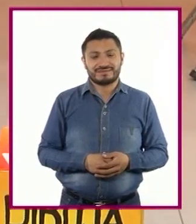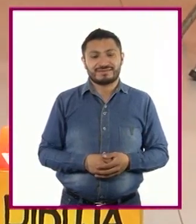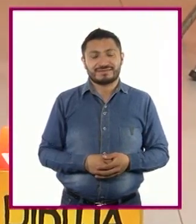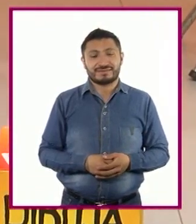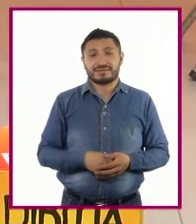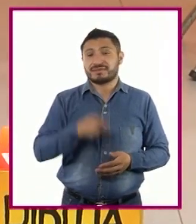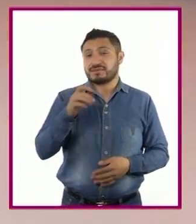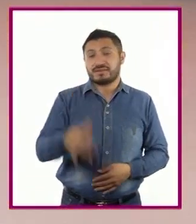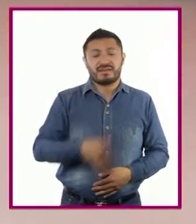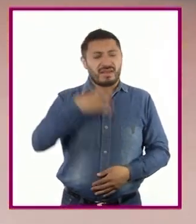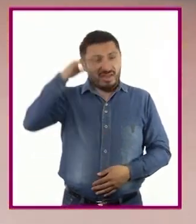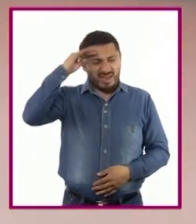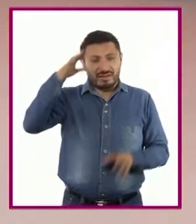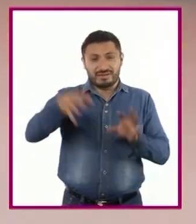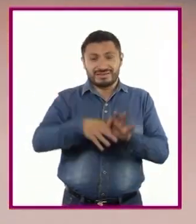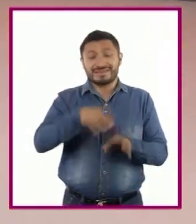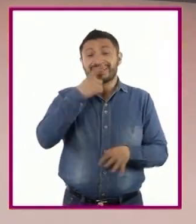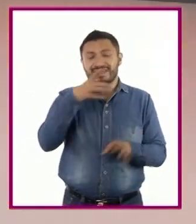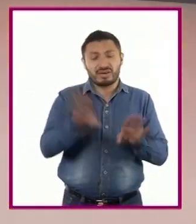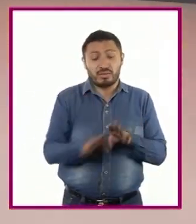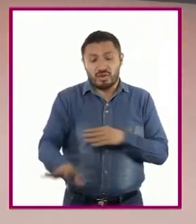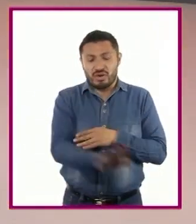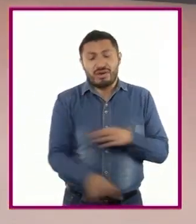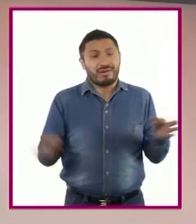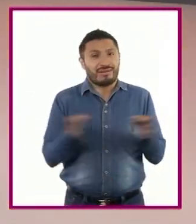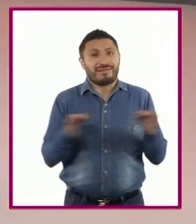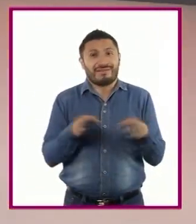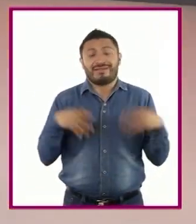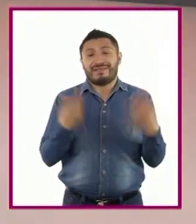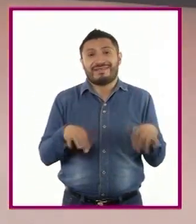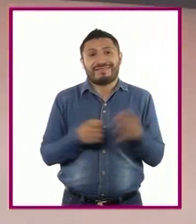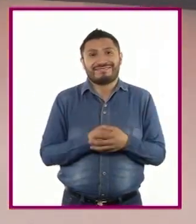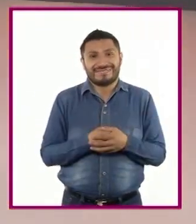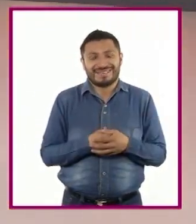Mi sentipensar dice que el suelo está frío. Sí.